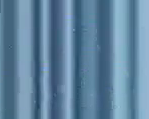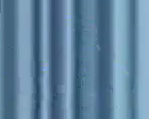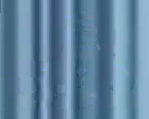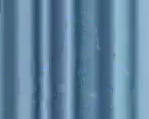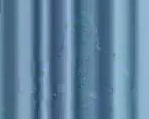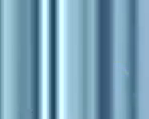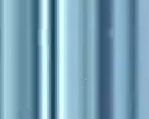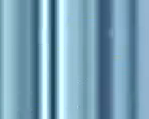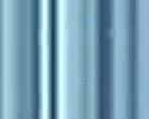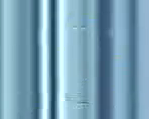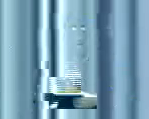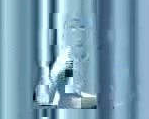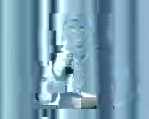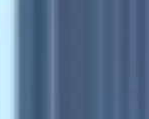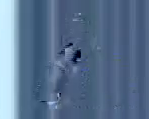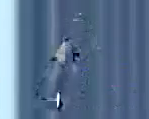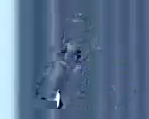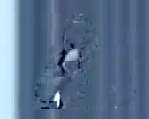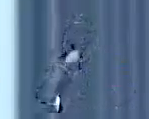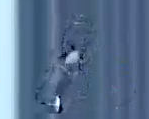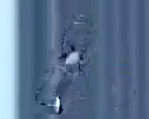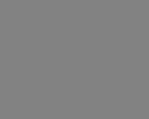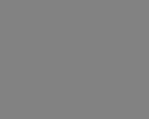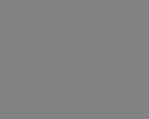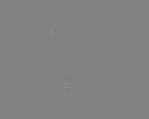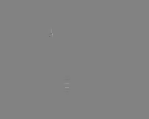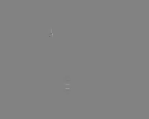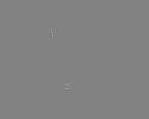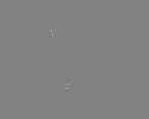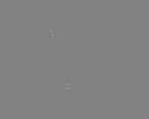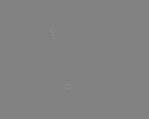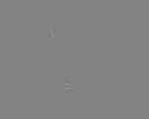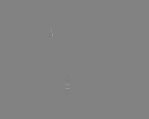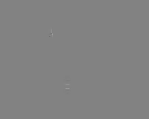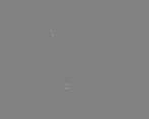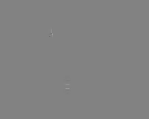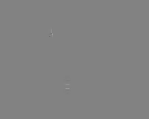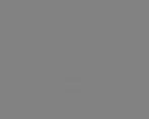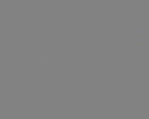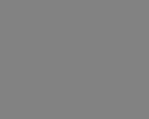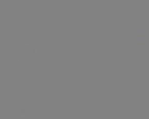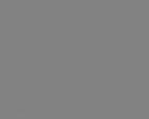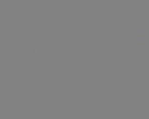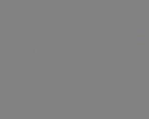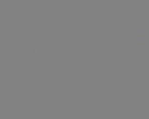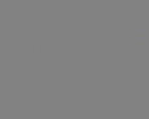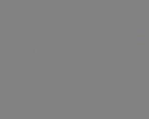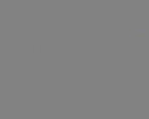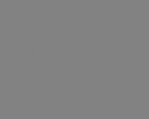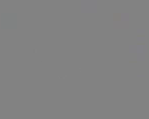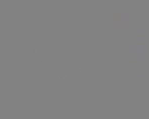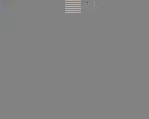es un joven que ha sido líder estudiantil,